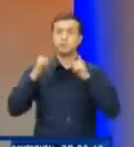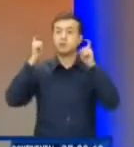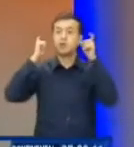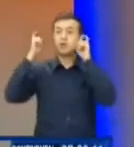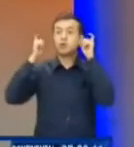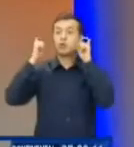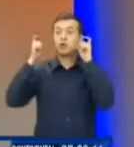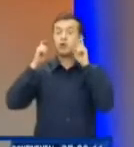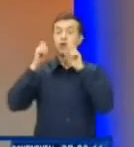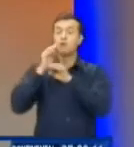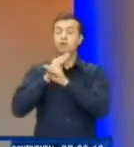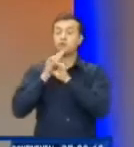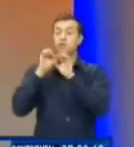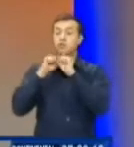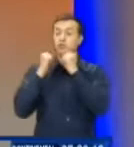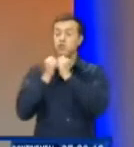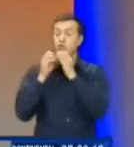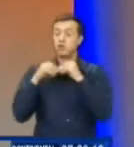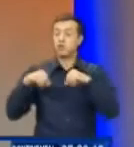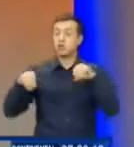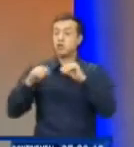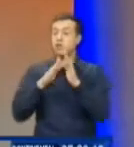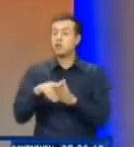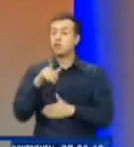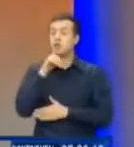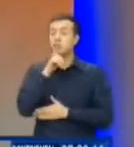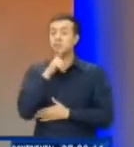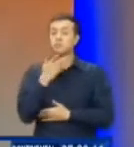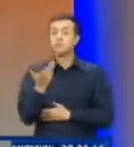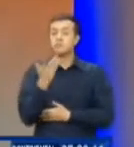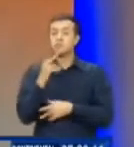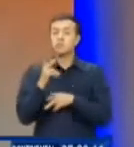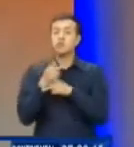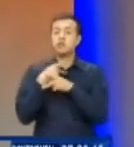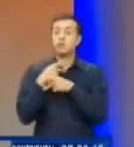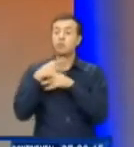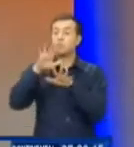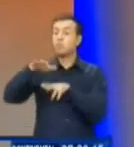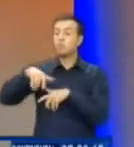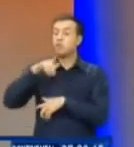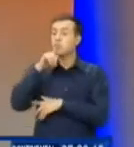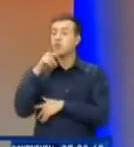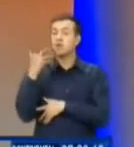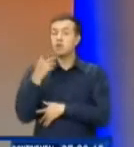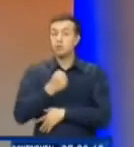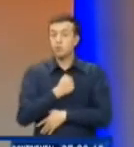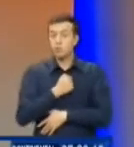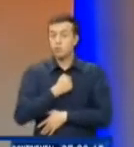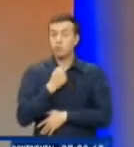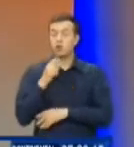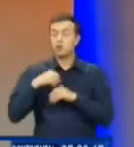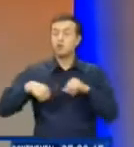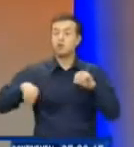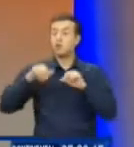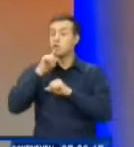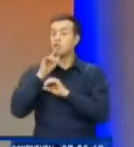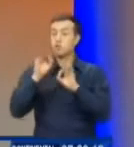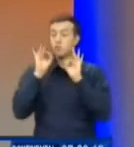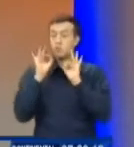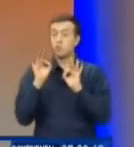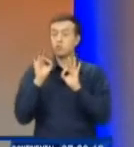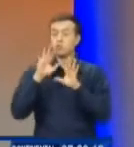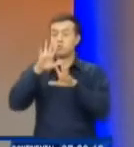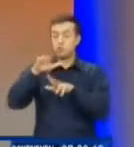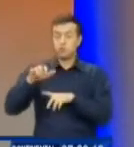función social de la tierra y además quienes están produciendo no tienen tierra apta con aptitud